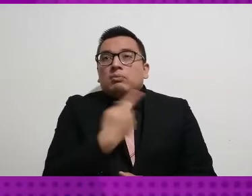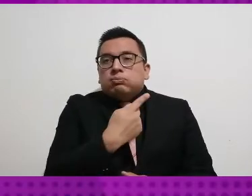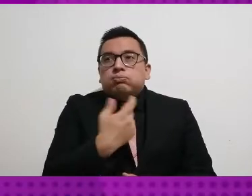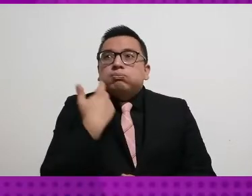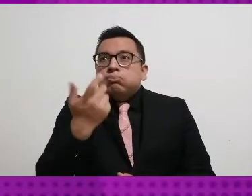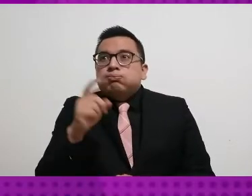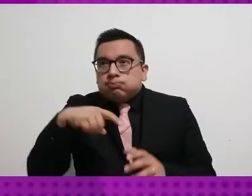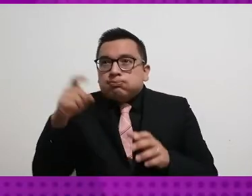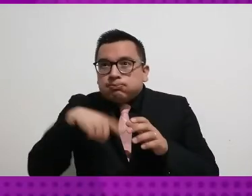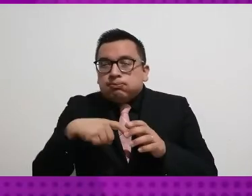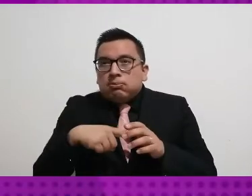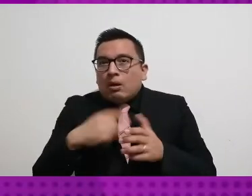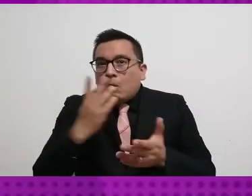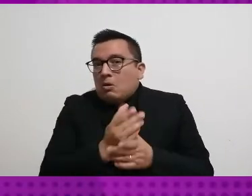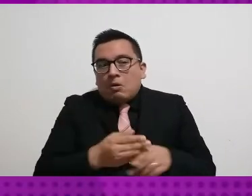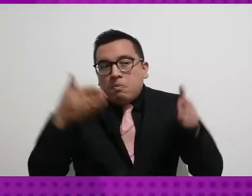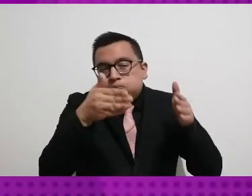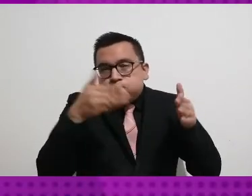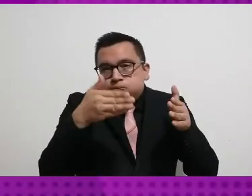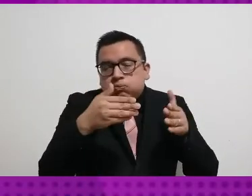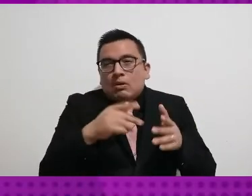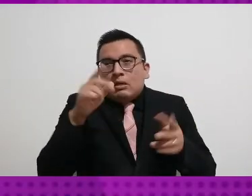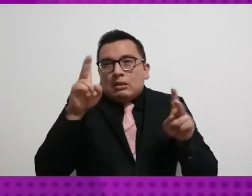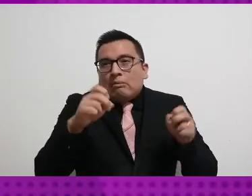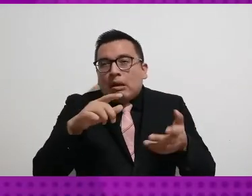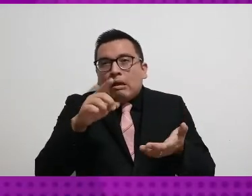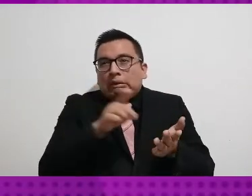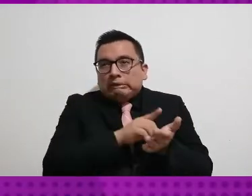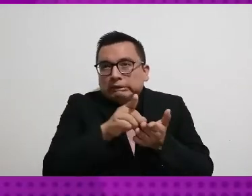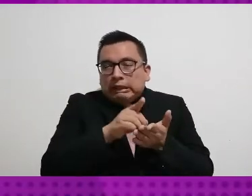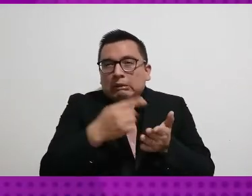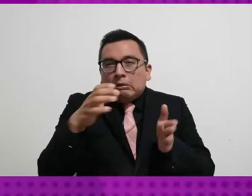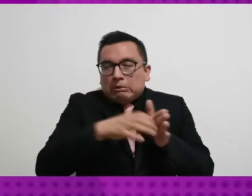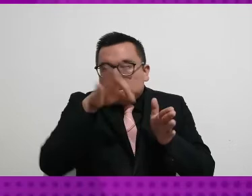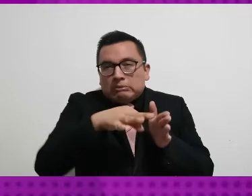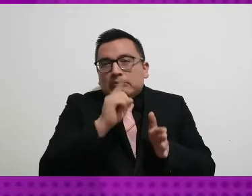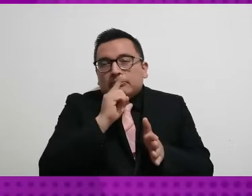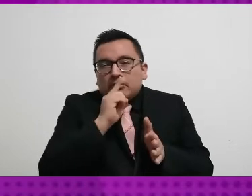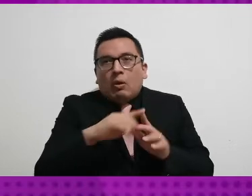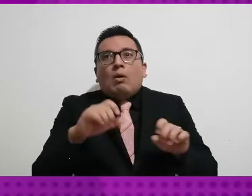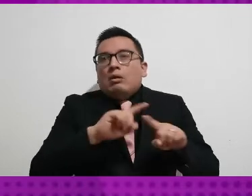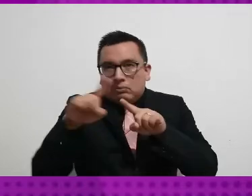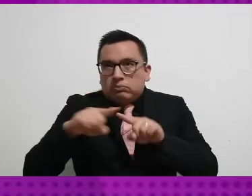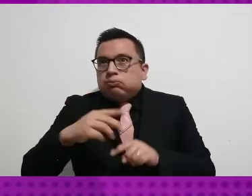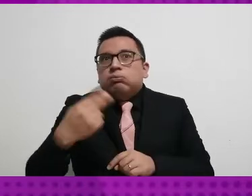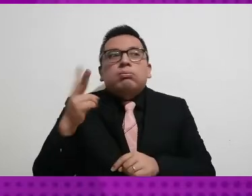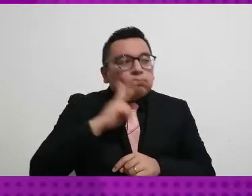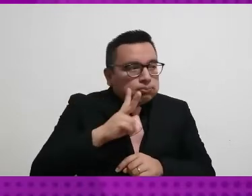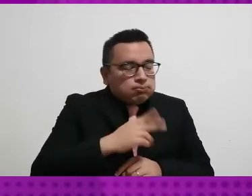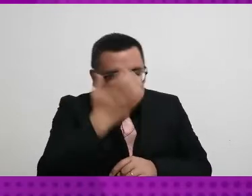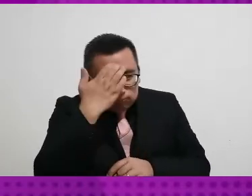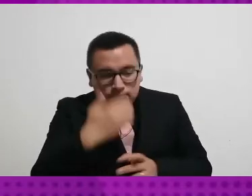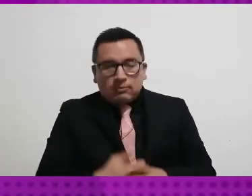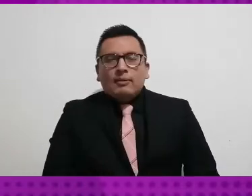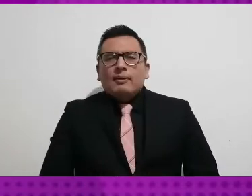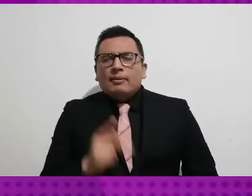sino también una cultura general. Hablábamos también en el primer bloque de los derechos humanos. Sí. Hablábamos también de la